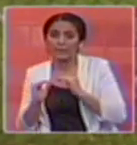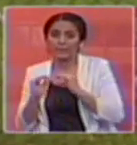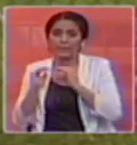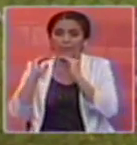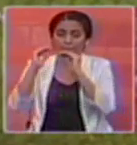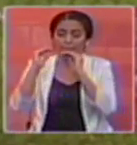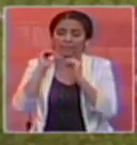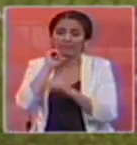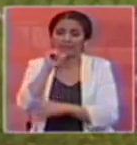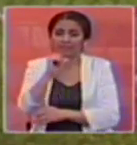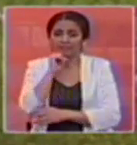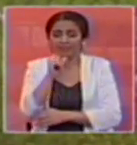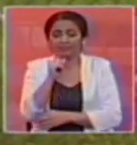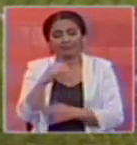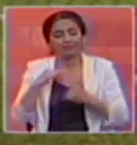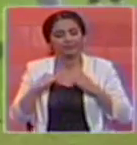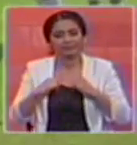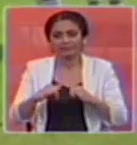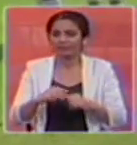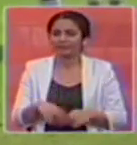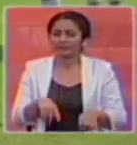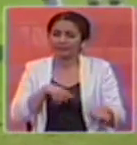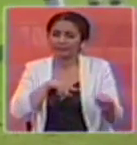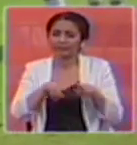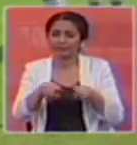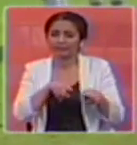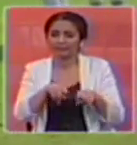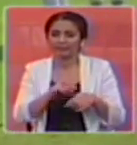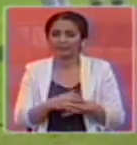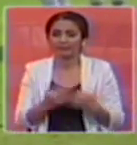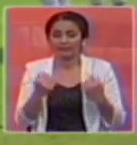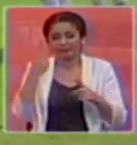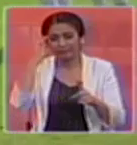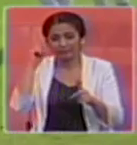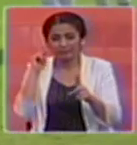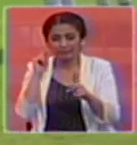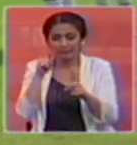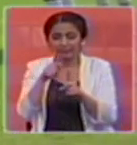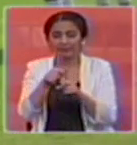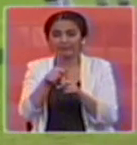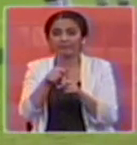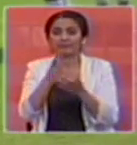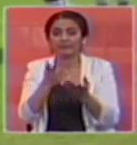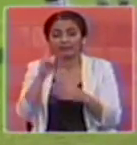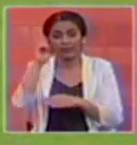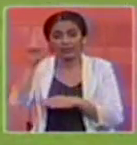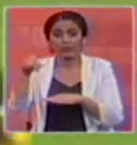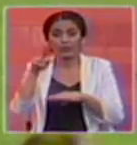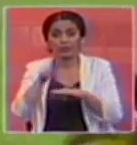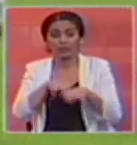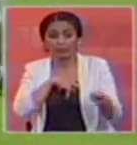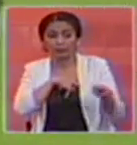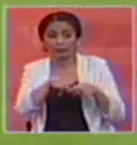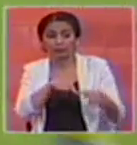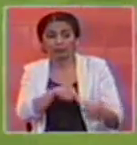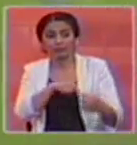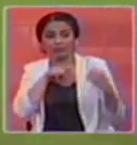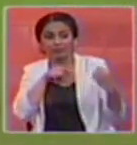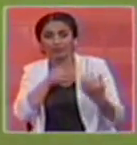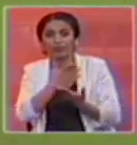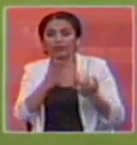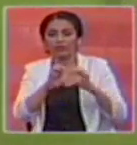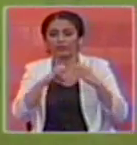pensar que cada partido que se venga aquí en adelante es una final. Desde ahora la mirada está puesta en el Nacional, rival al que recibirán el viernes a las 4 de la tarde en el Estadio